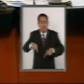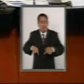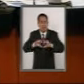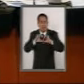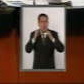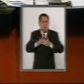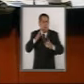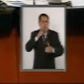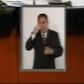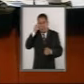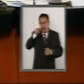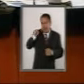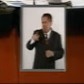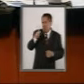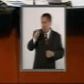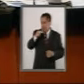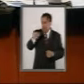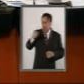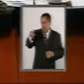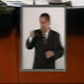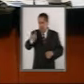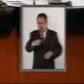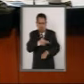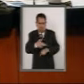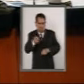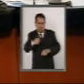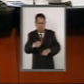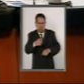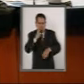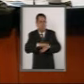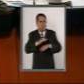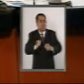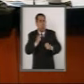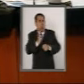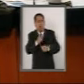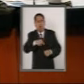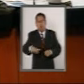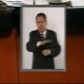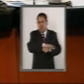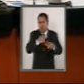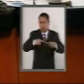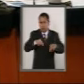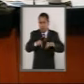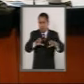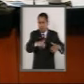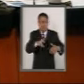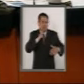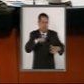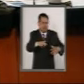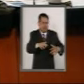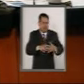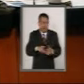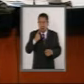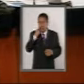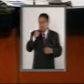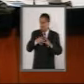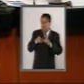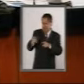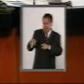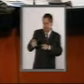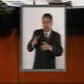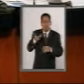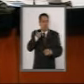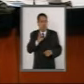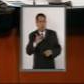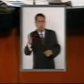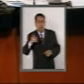que Peña Nieto dé instrucciones para que se dé seguridad a los trabajadores. Parte de esto es que Mexichén ha despedido